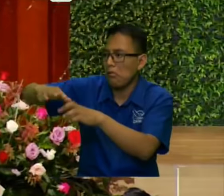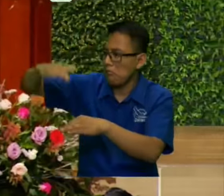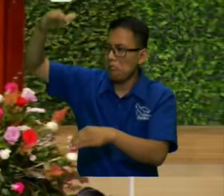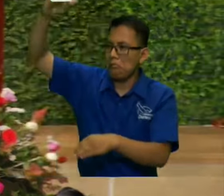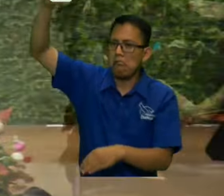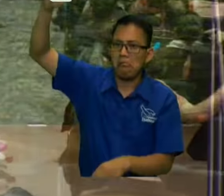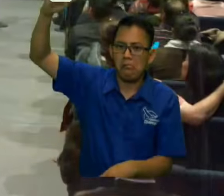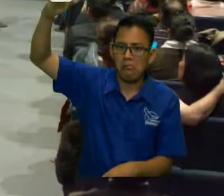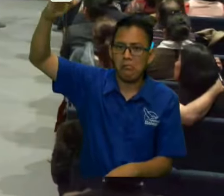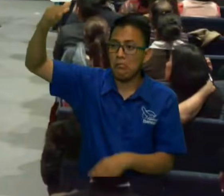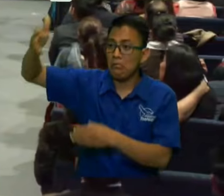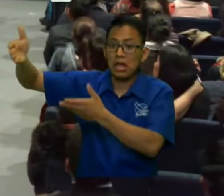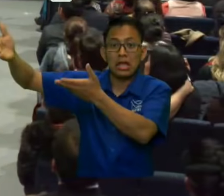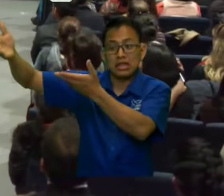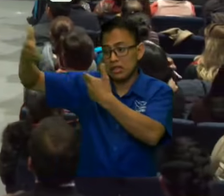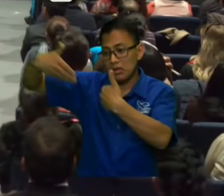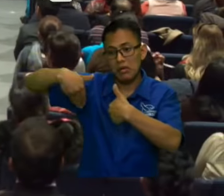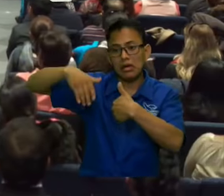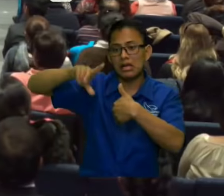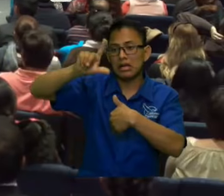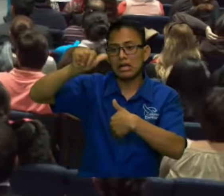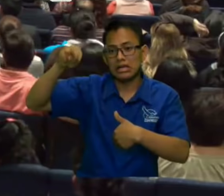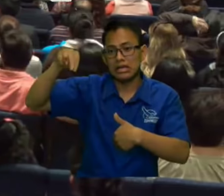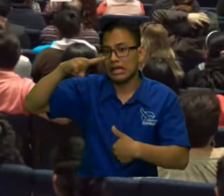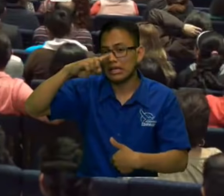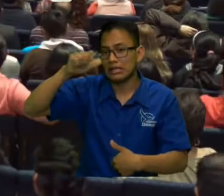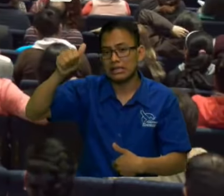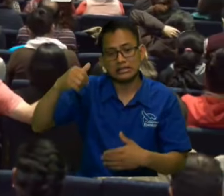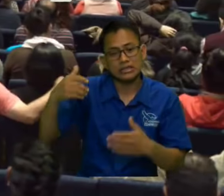Era un ángel de Dios.